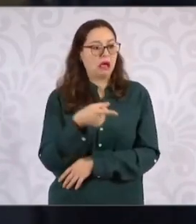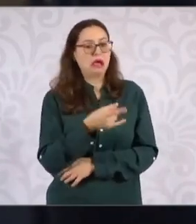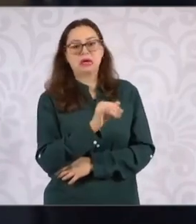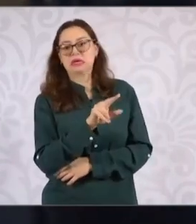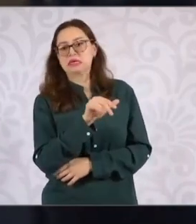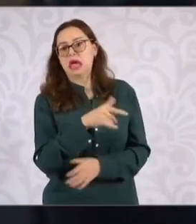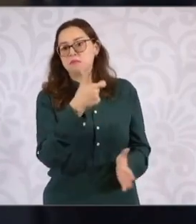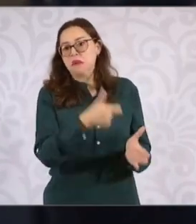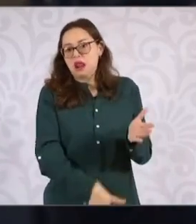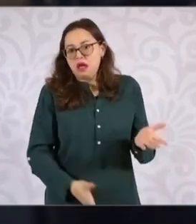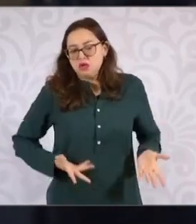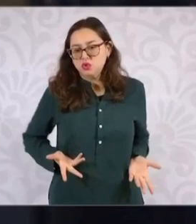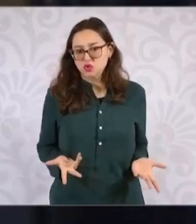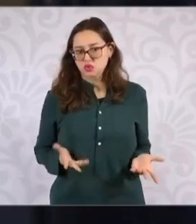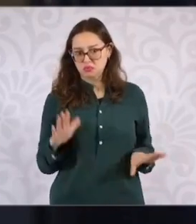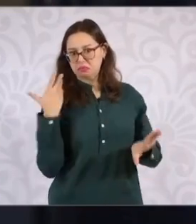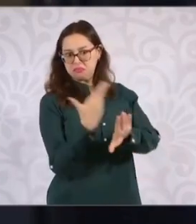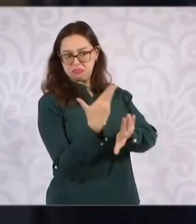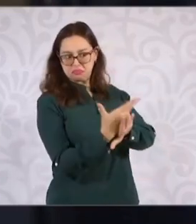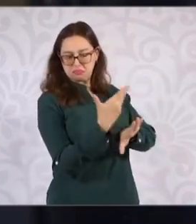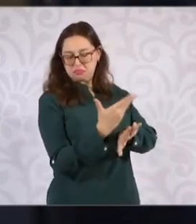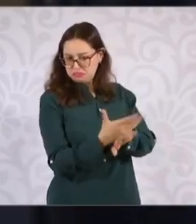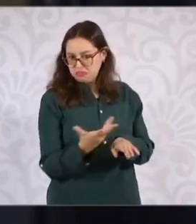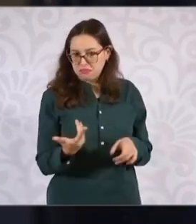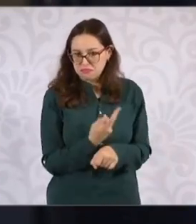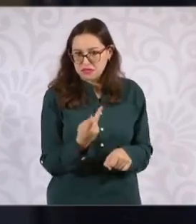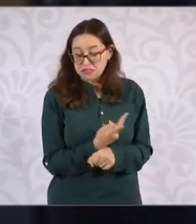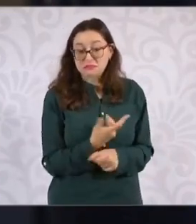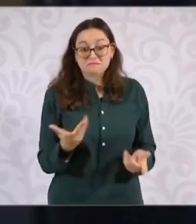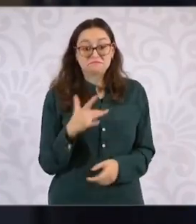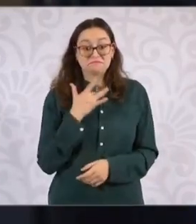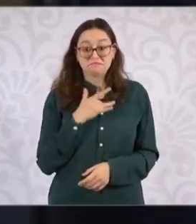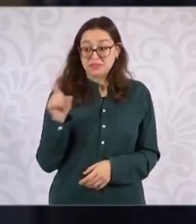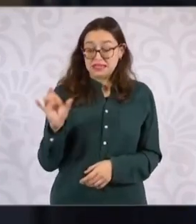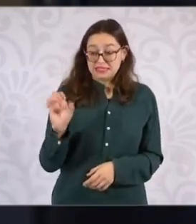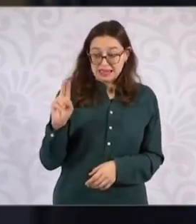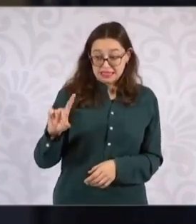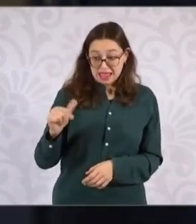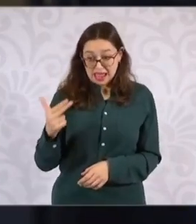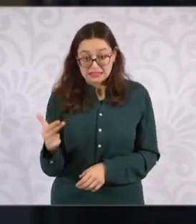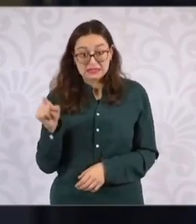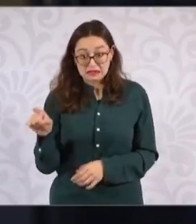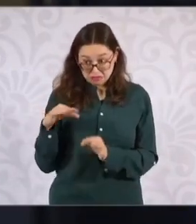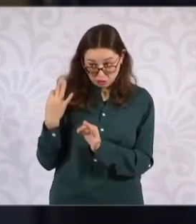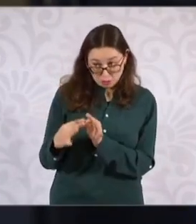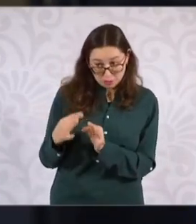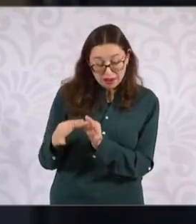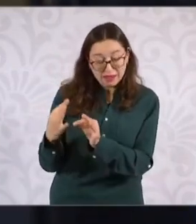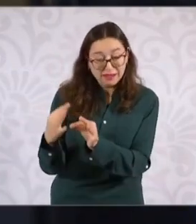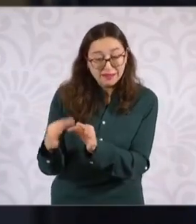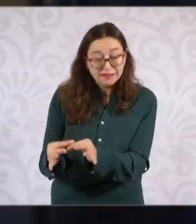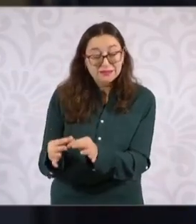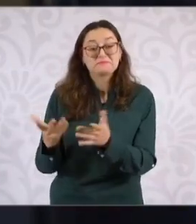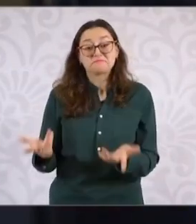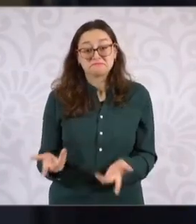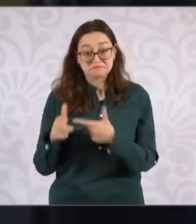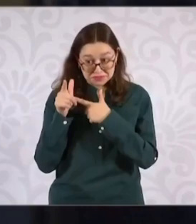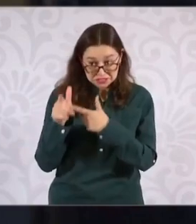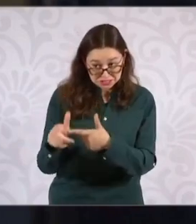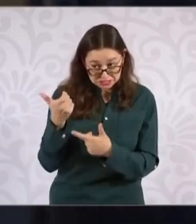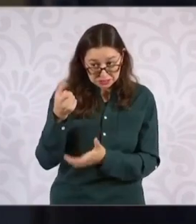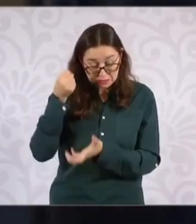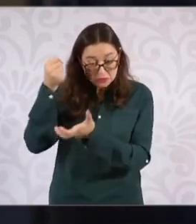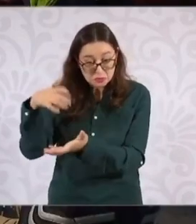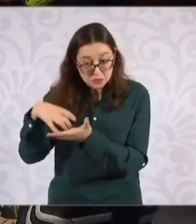se ha dicho respecto a este organismo. Saber si considera que la Comisión Nacional de Derechos Humanos cumple con su objetivo y pues si está de acuerdo con que reciba